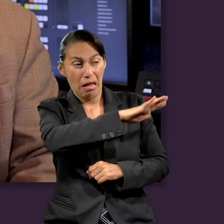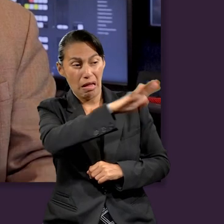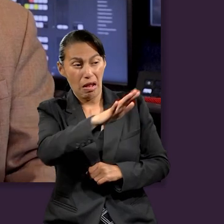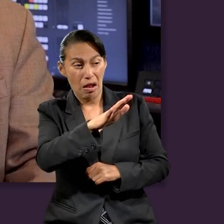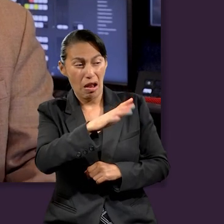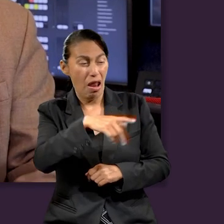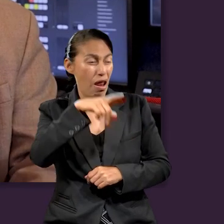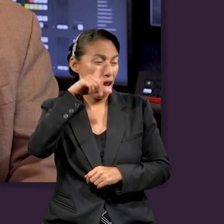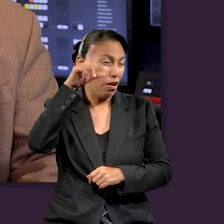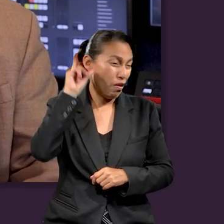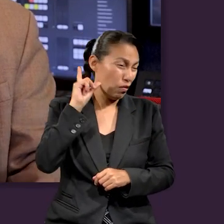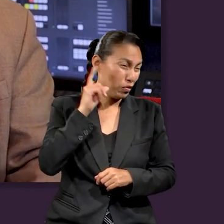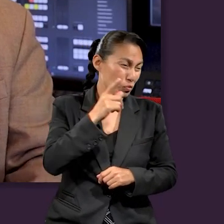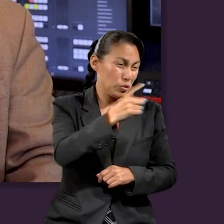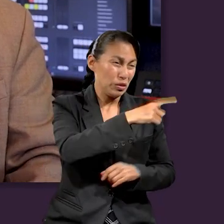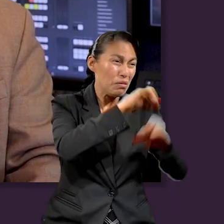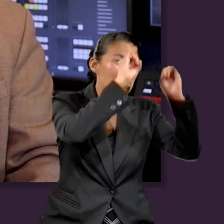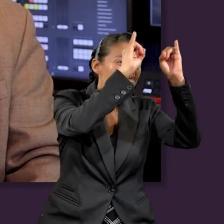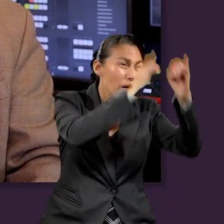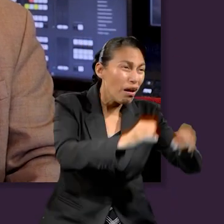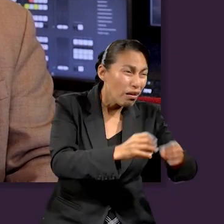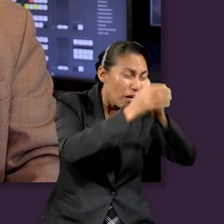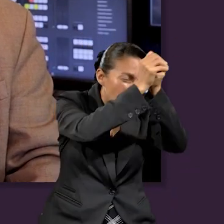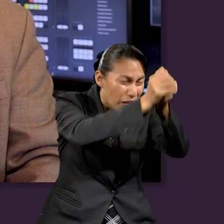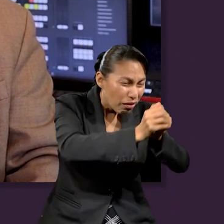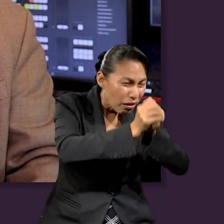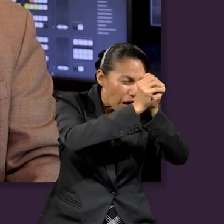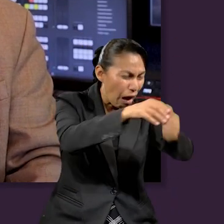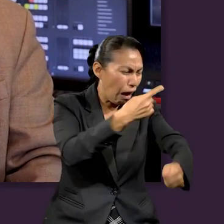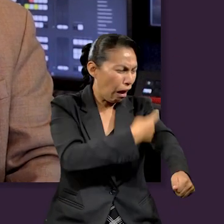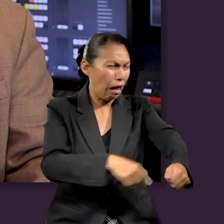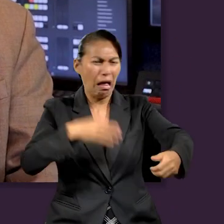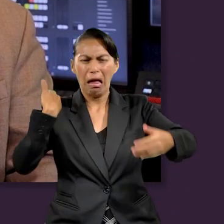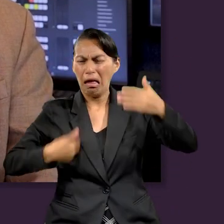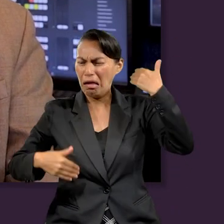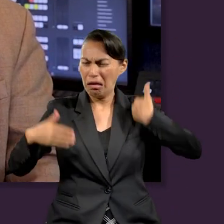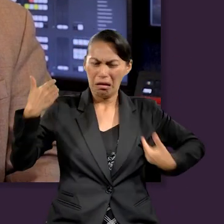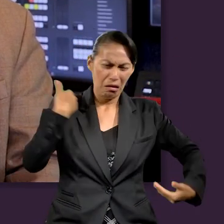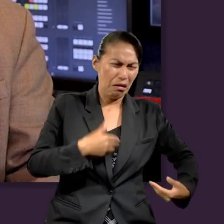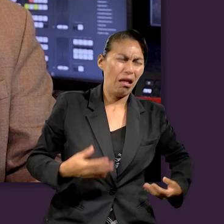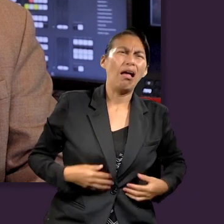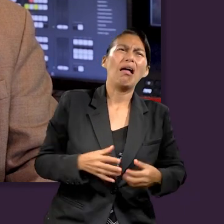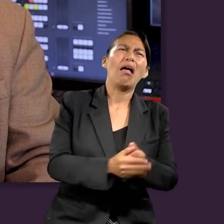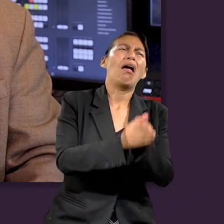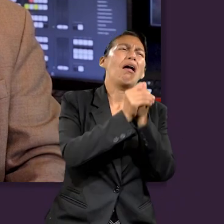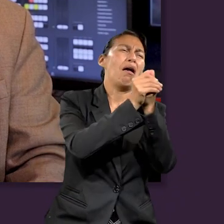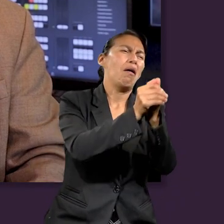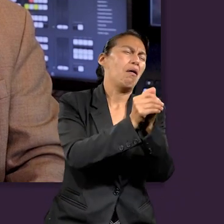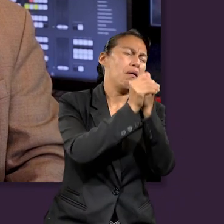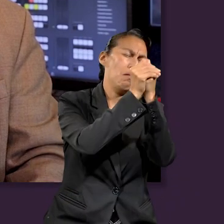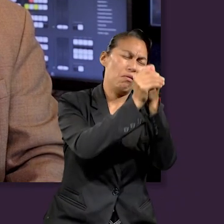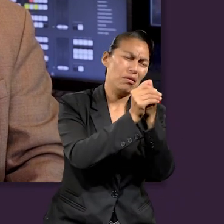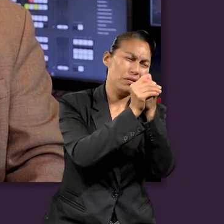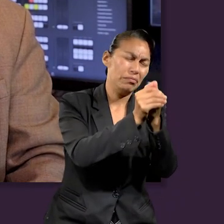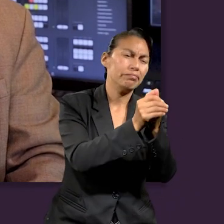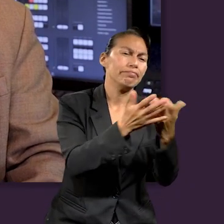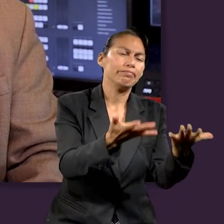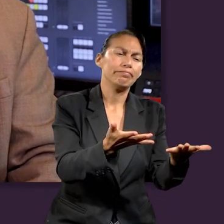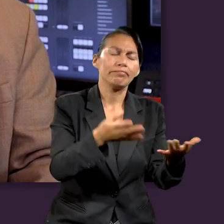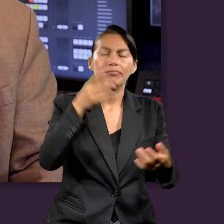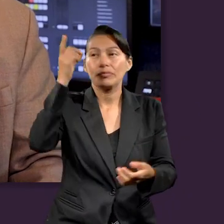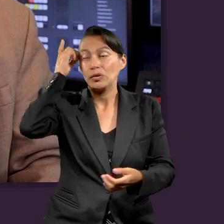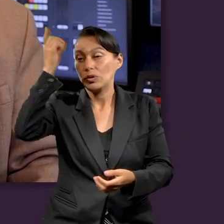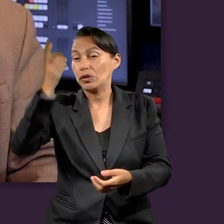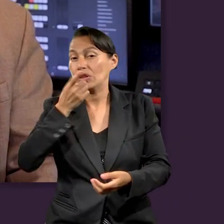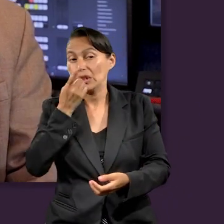enloquecidos, estaban dementes al adorar imágenes grotescas y revolver sus cuerpos en orgías en adorar